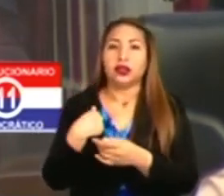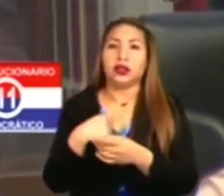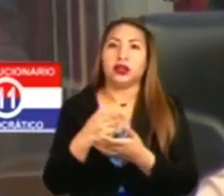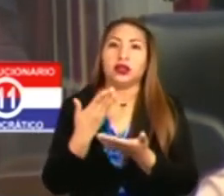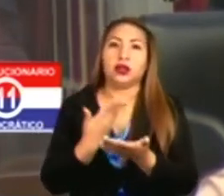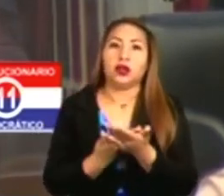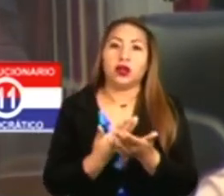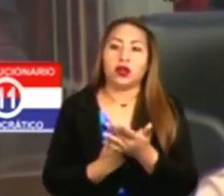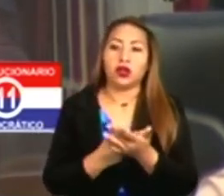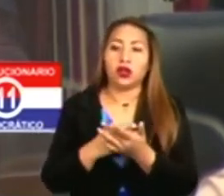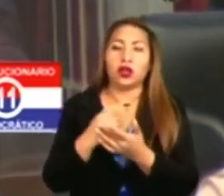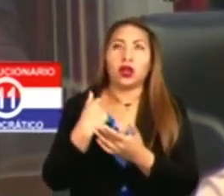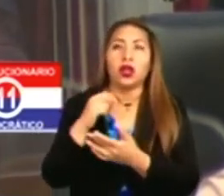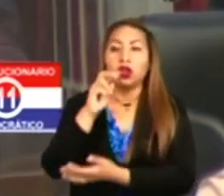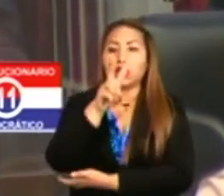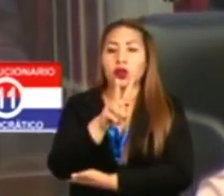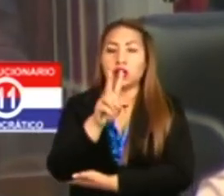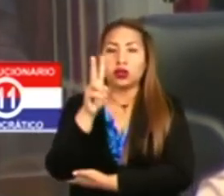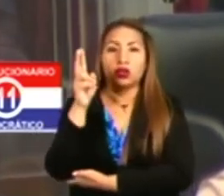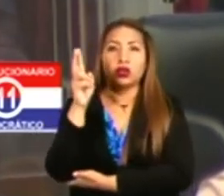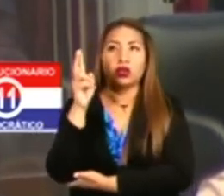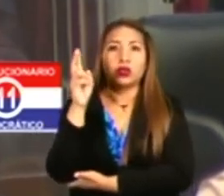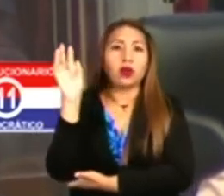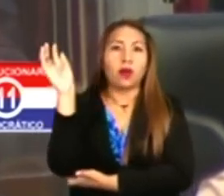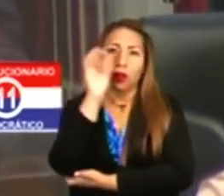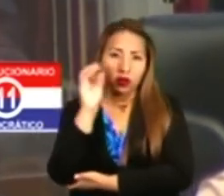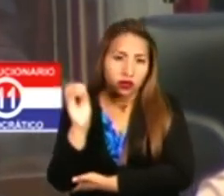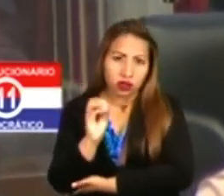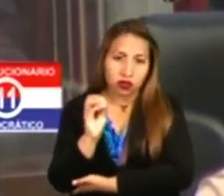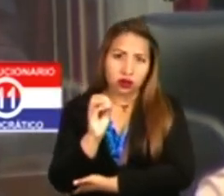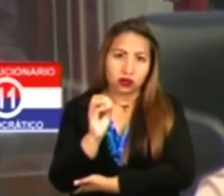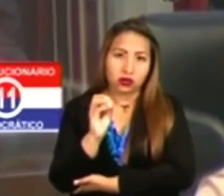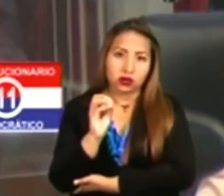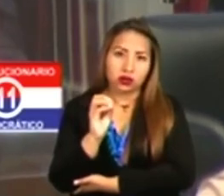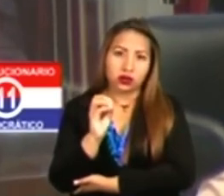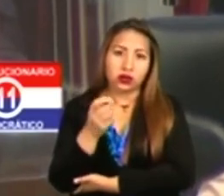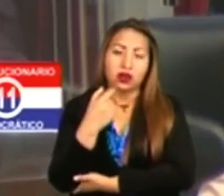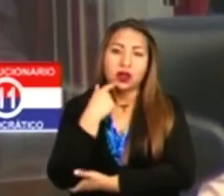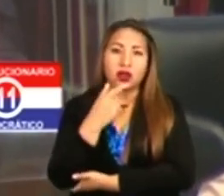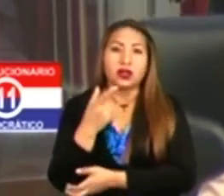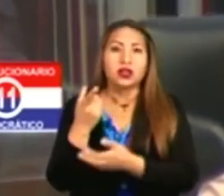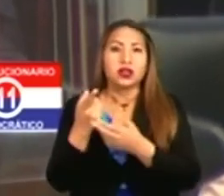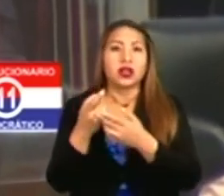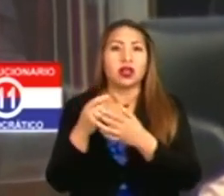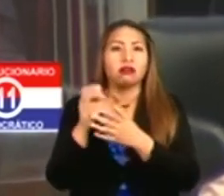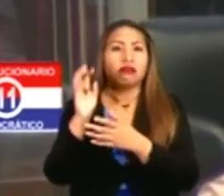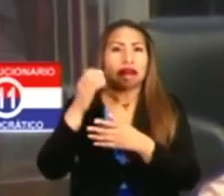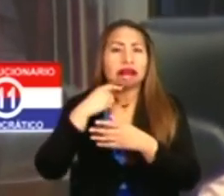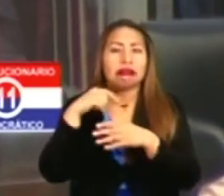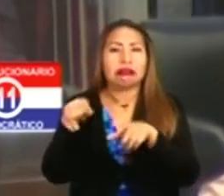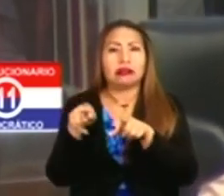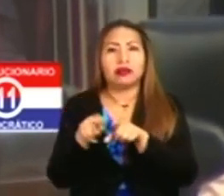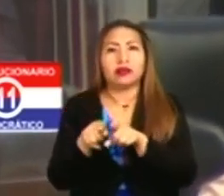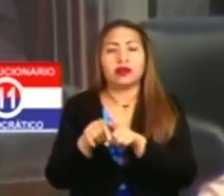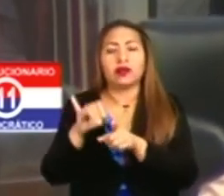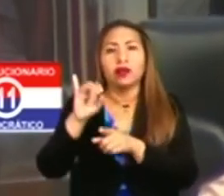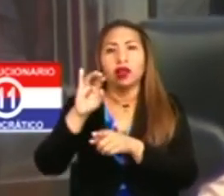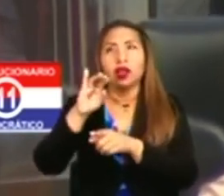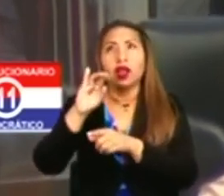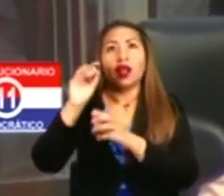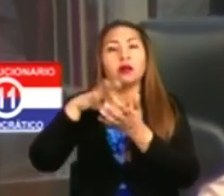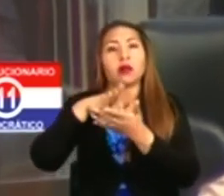2% de intereses a la población panameña. Ah, pero ellos se llevan el cobre, se llevan el oro, se llevan la